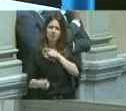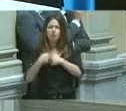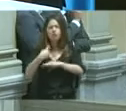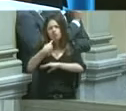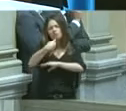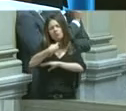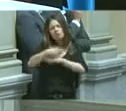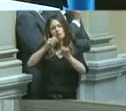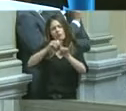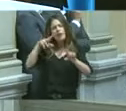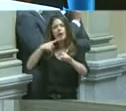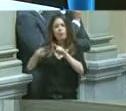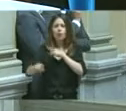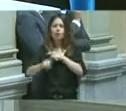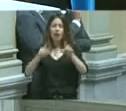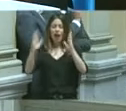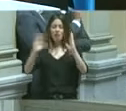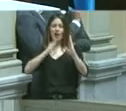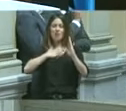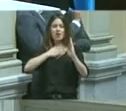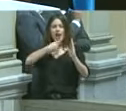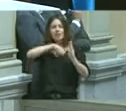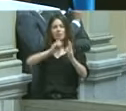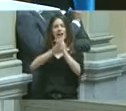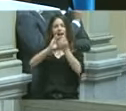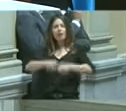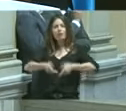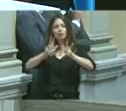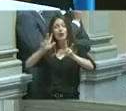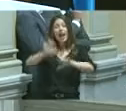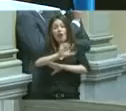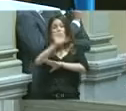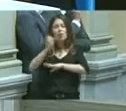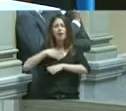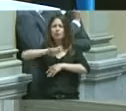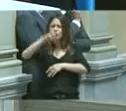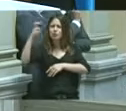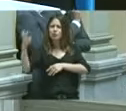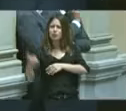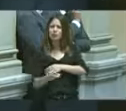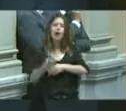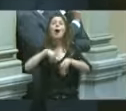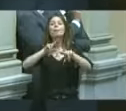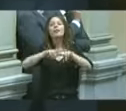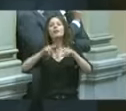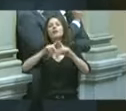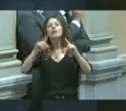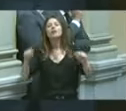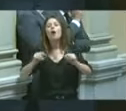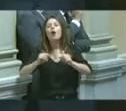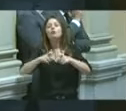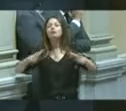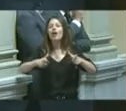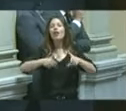otra perspectiva, la propia de mi tiempo, la de la España democrática, europeísta y diversa, la del Principado creciente en derechos y